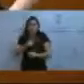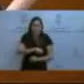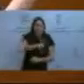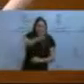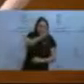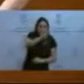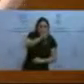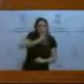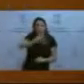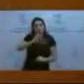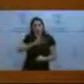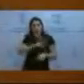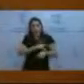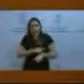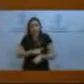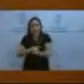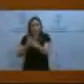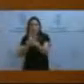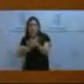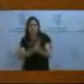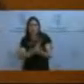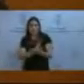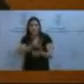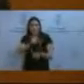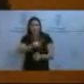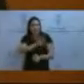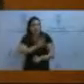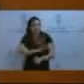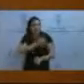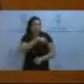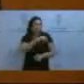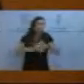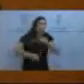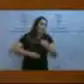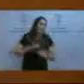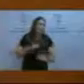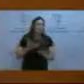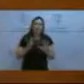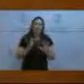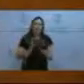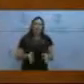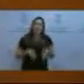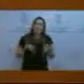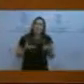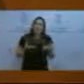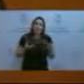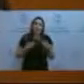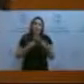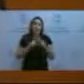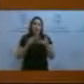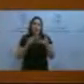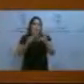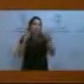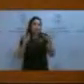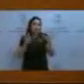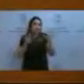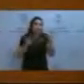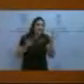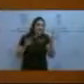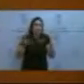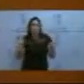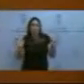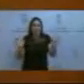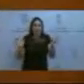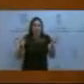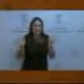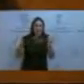de intermediación, que aquí también te parecen que ustedes las utilizan, pero siempre en una especie de halo de sí, pero no, no, pero sí, como si